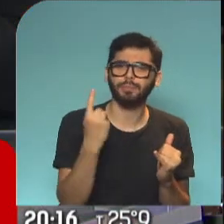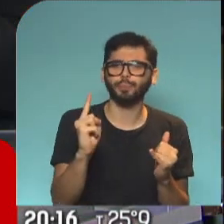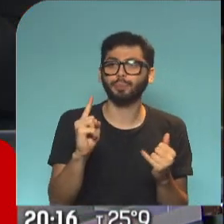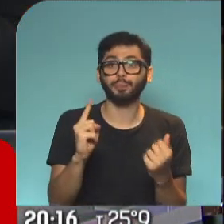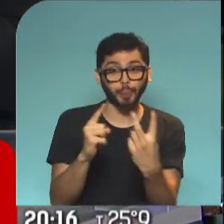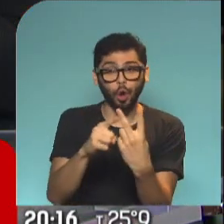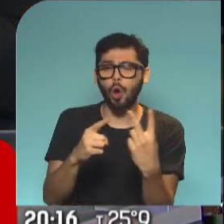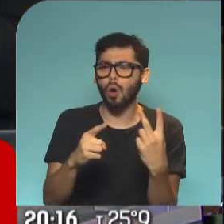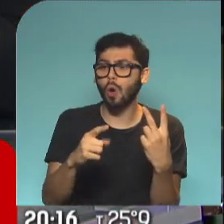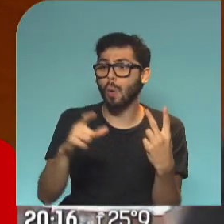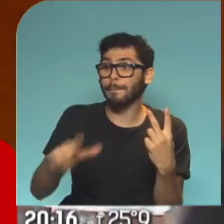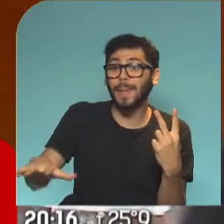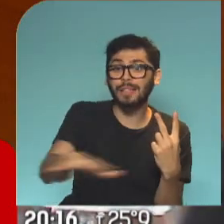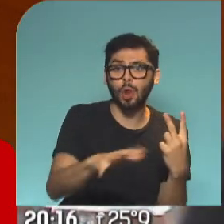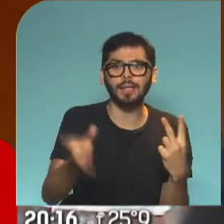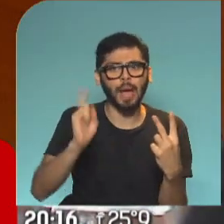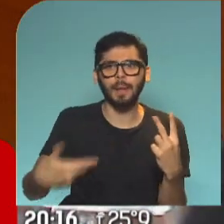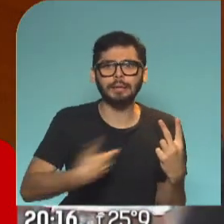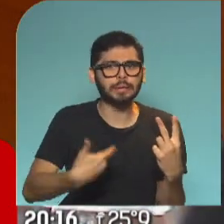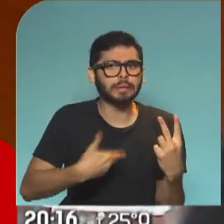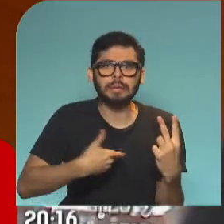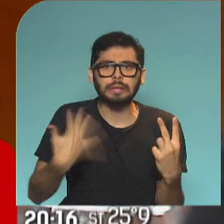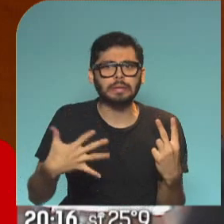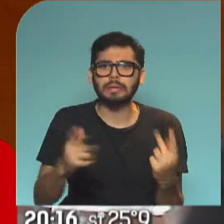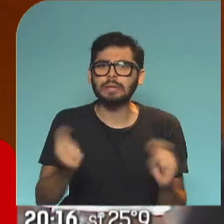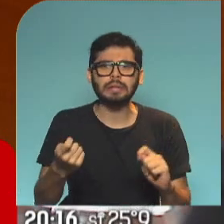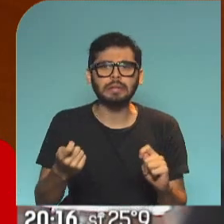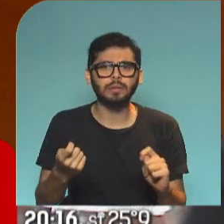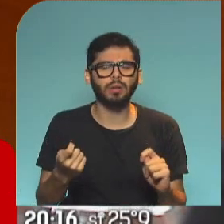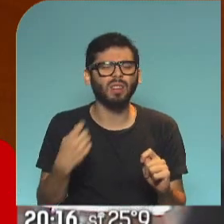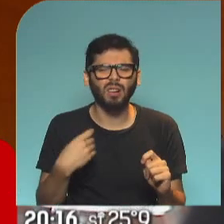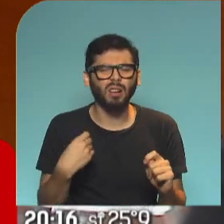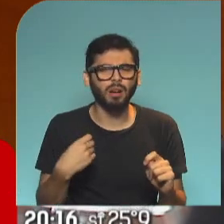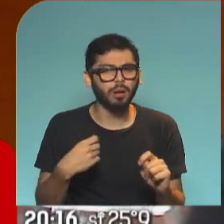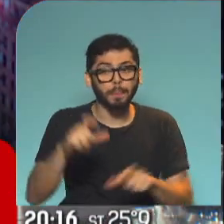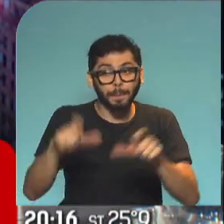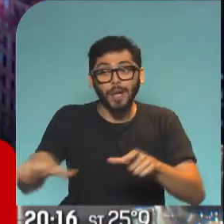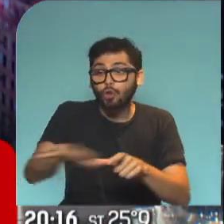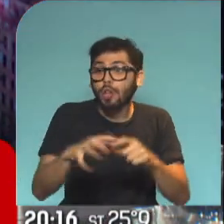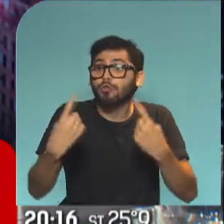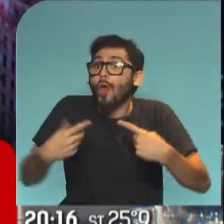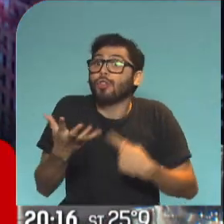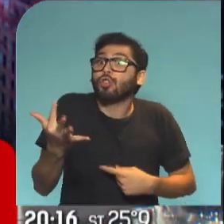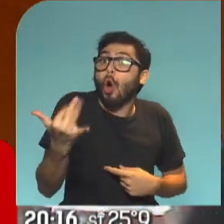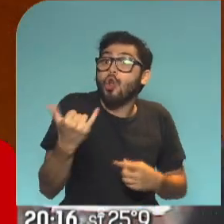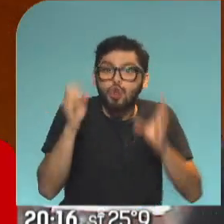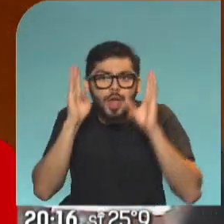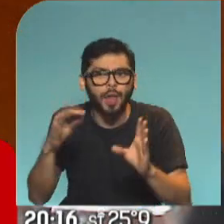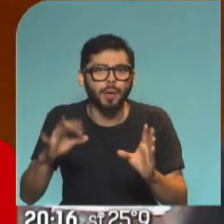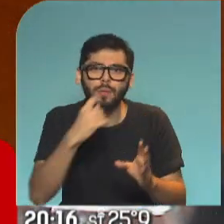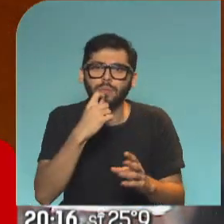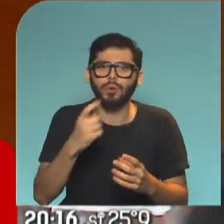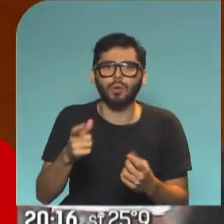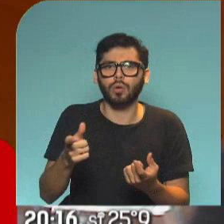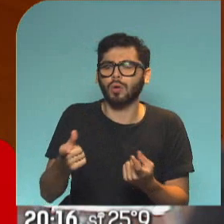decía de a pie el vecino la verdadera reforma es la reforma que atiende a los problemas cotidianos a la gente hablemos de lo que toda una adopción